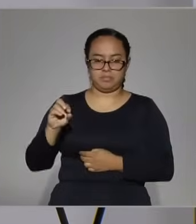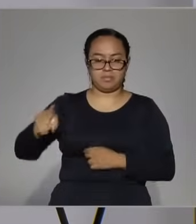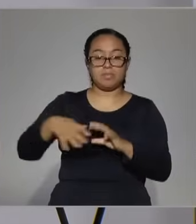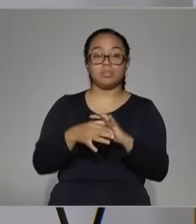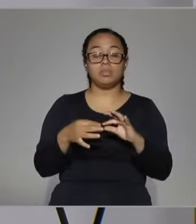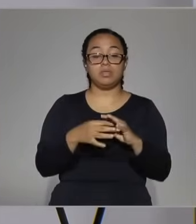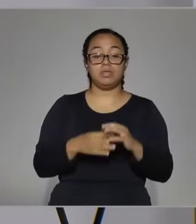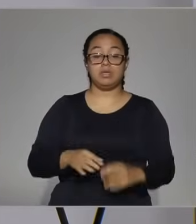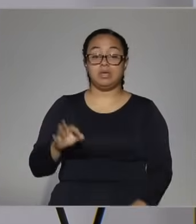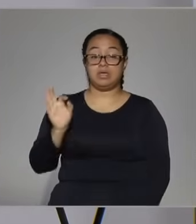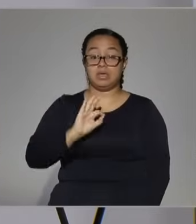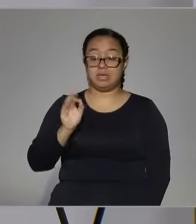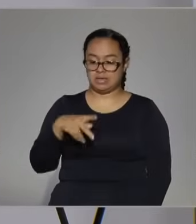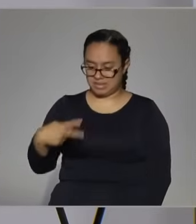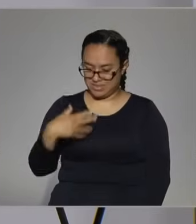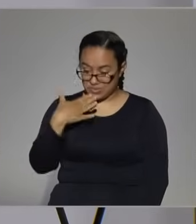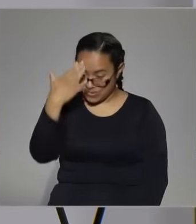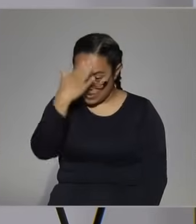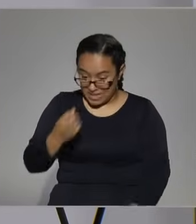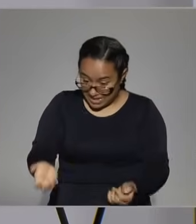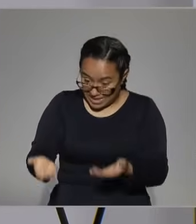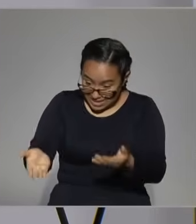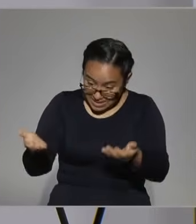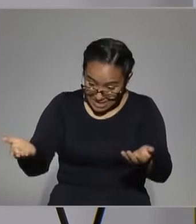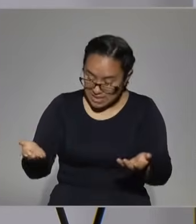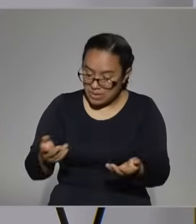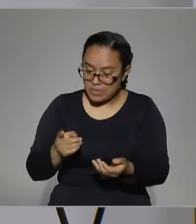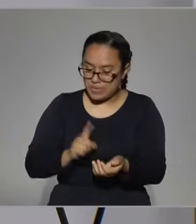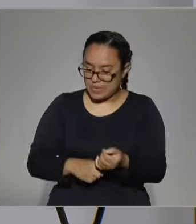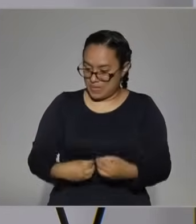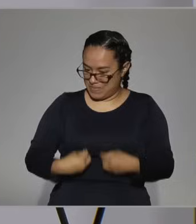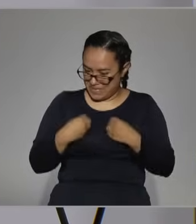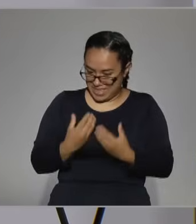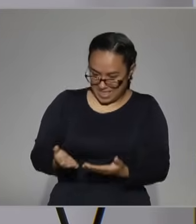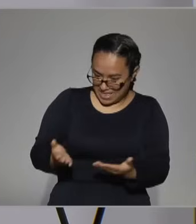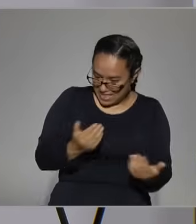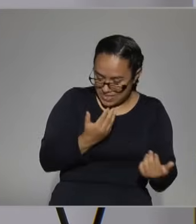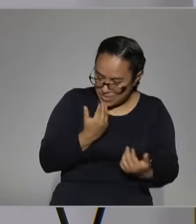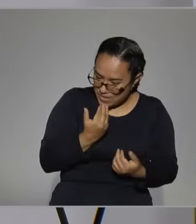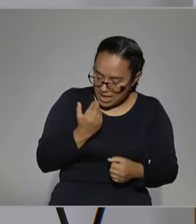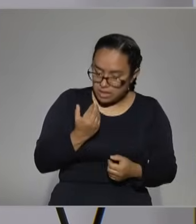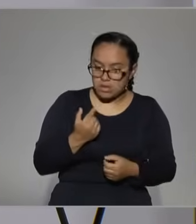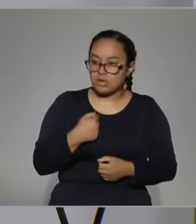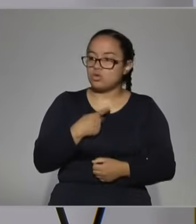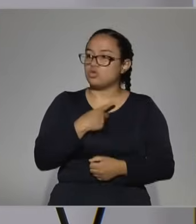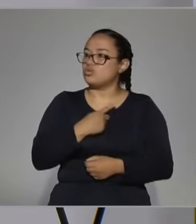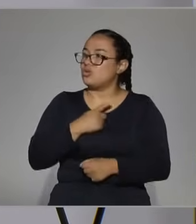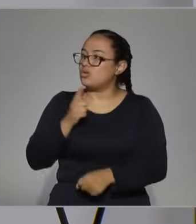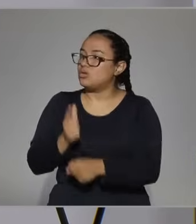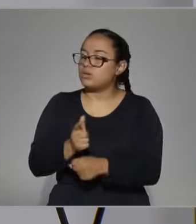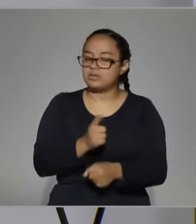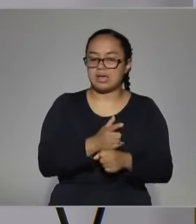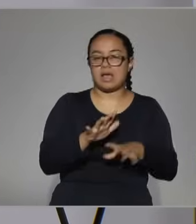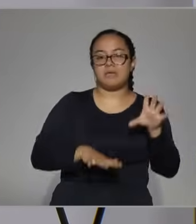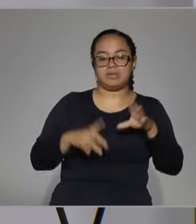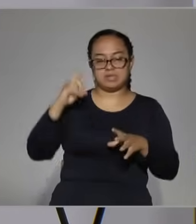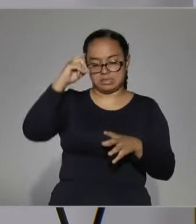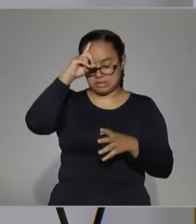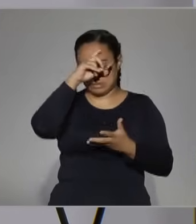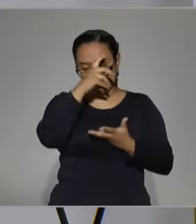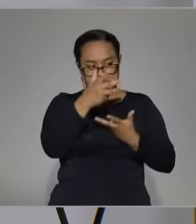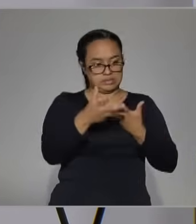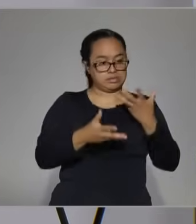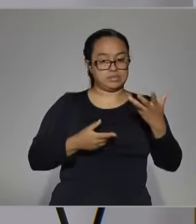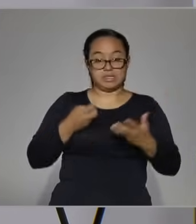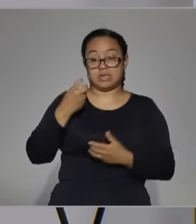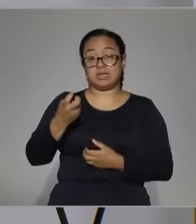no despertamos tus talentos, no tenemos una invitación a la vida y lo vamos a ir descubriendo solos, ¿cómo le hacemos? Es el gran tema,